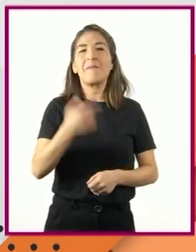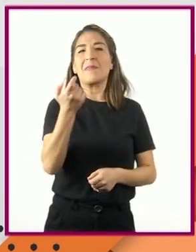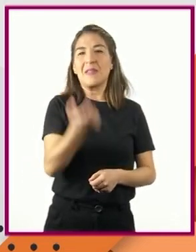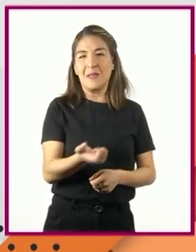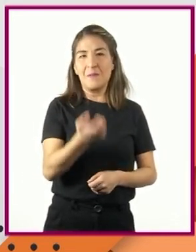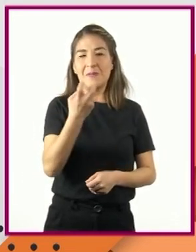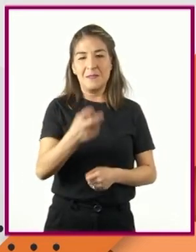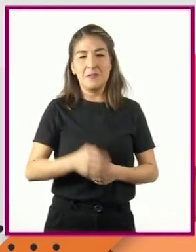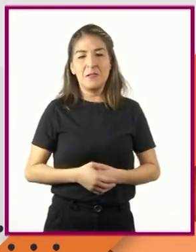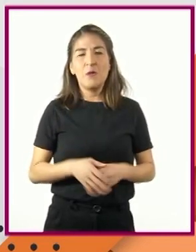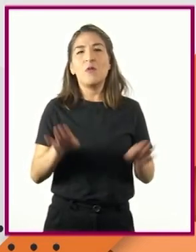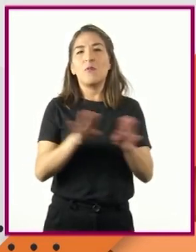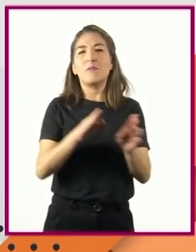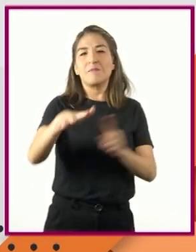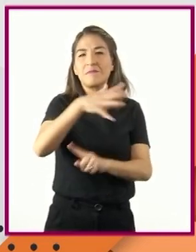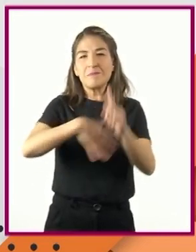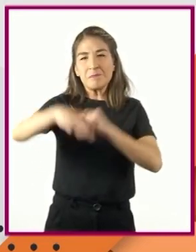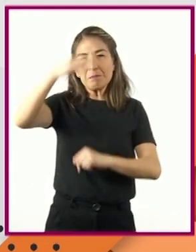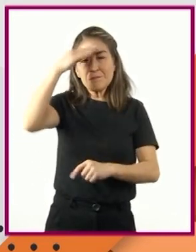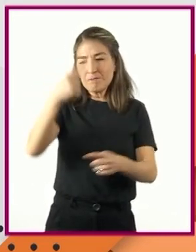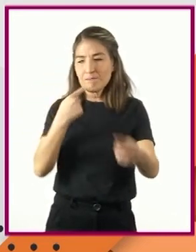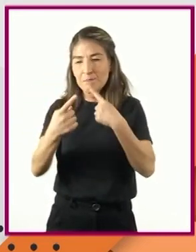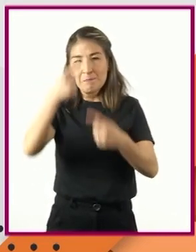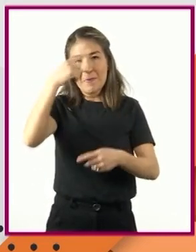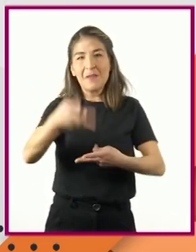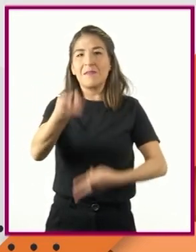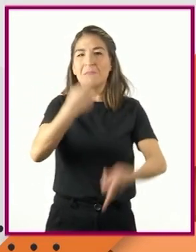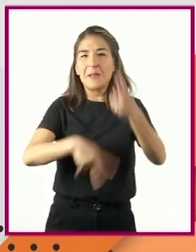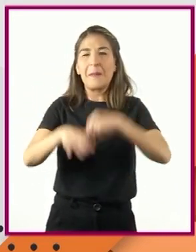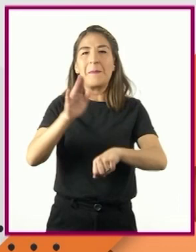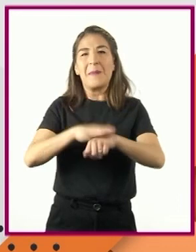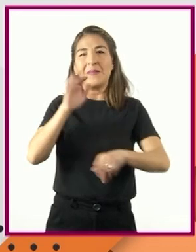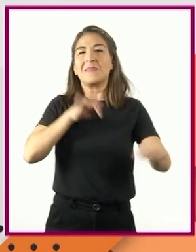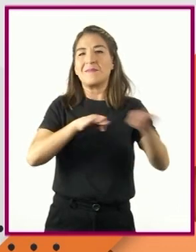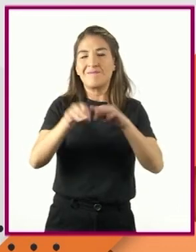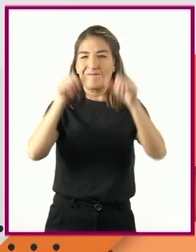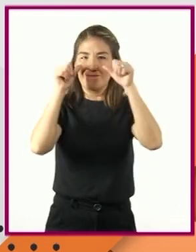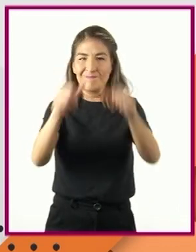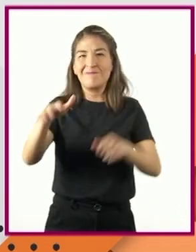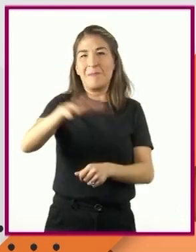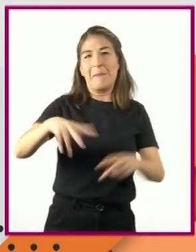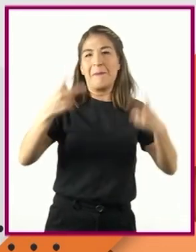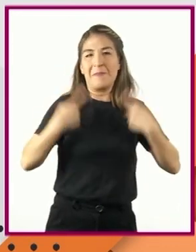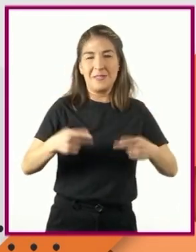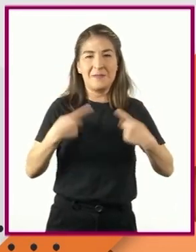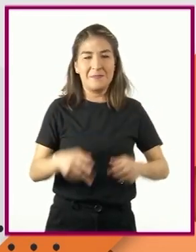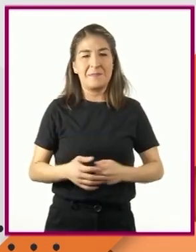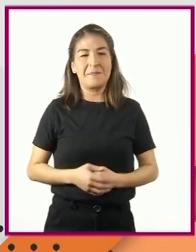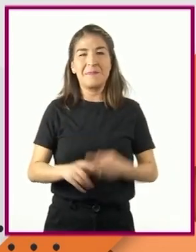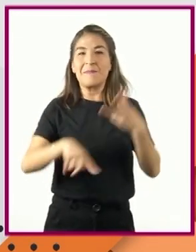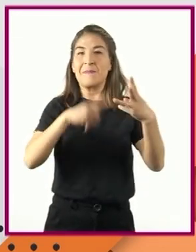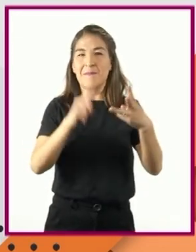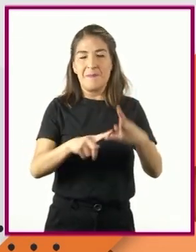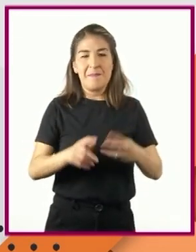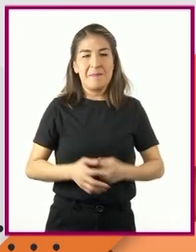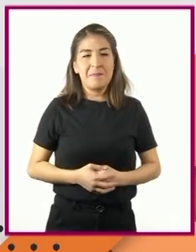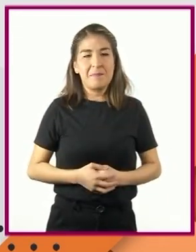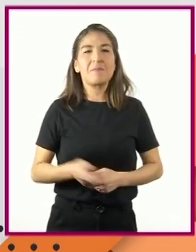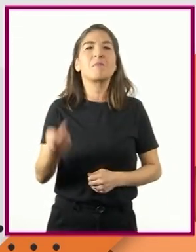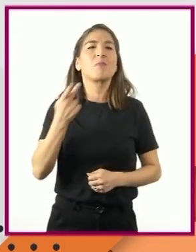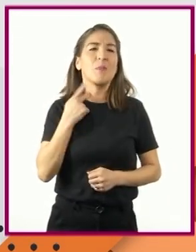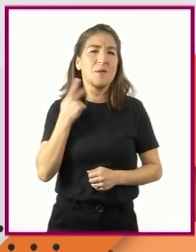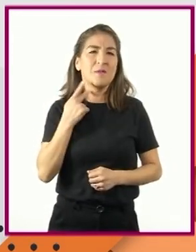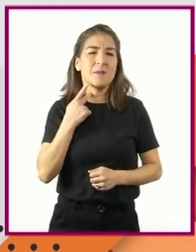economía, significó poner los medios de producción al servicio de las mayorías. 3. En lo